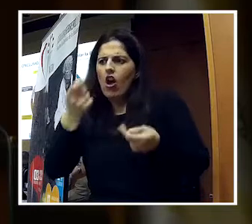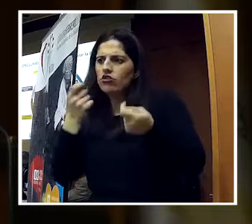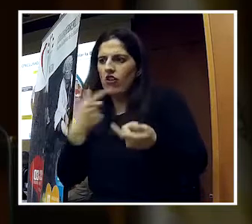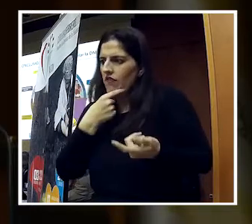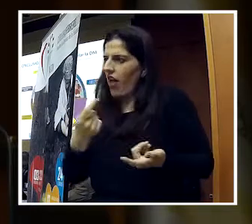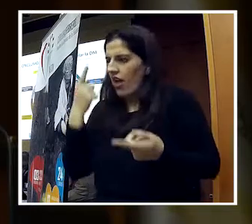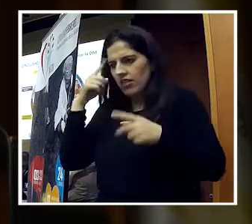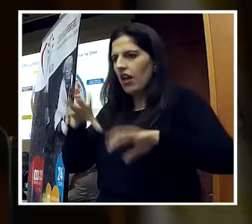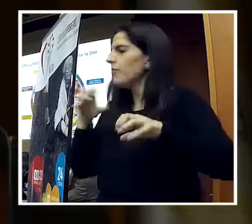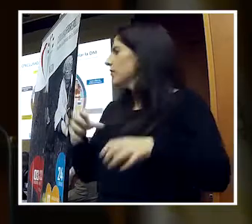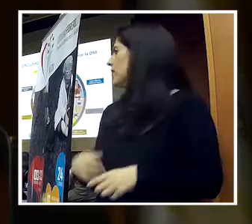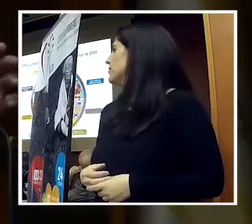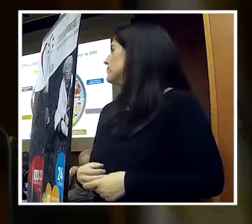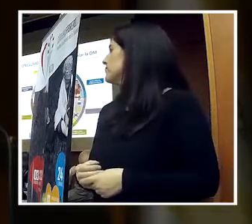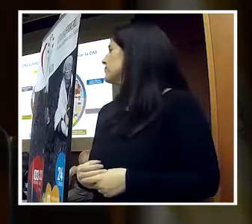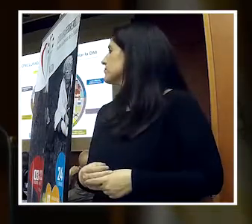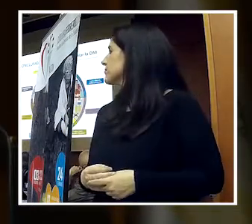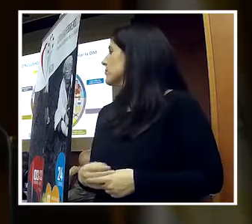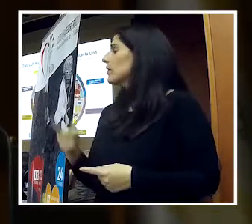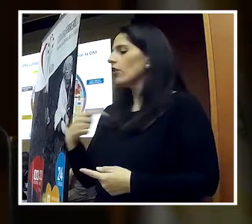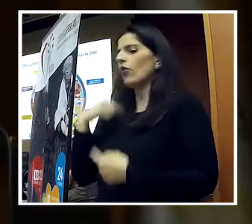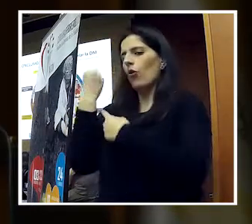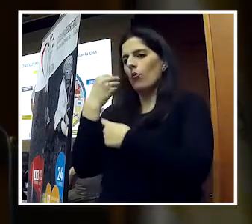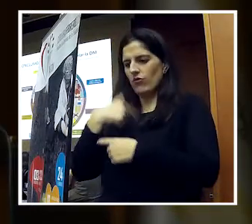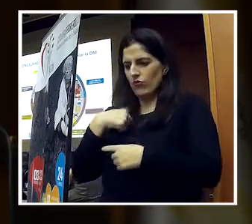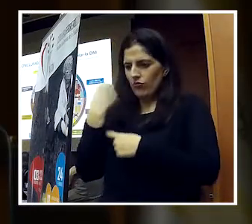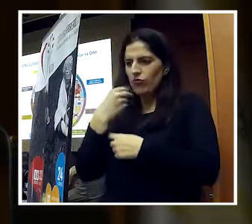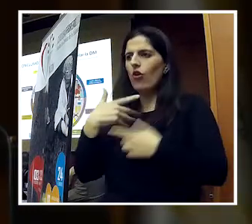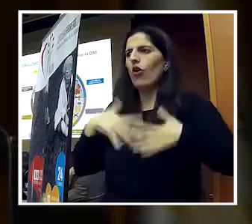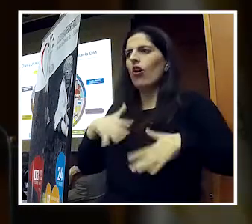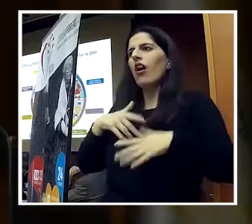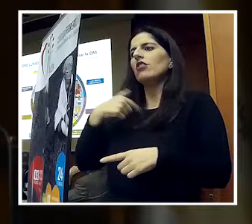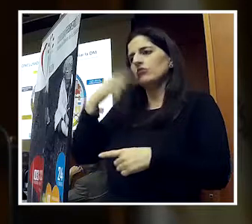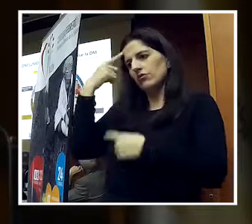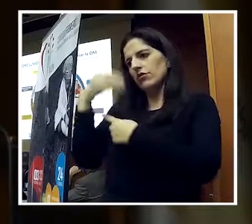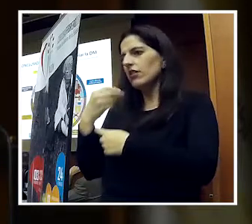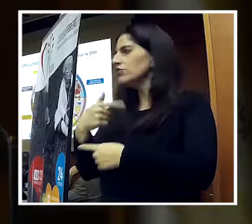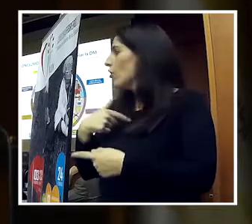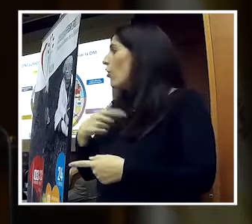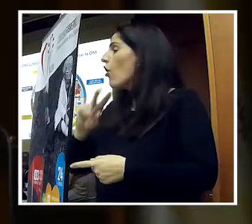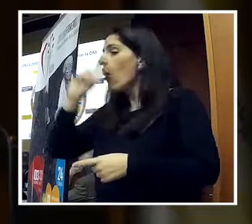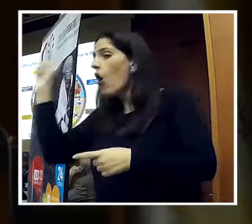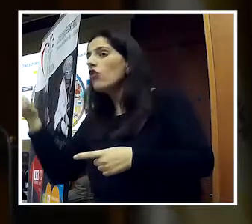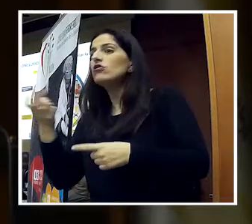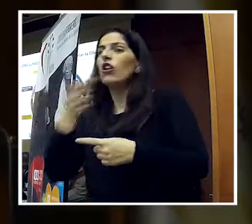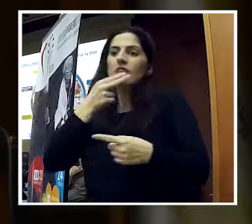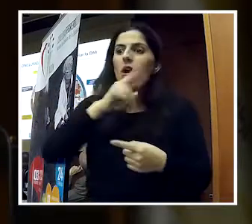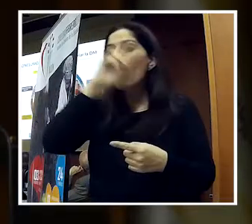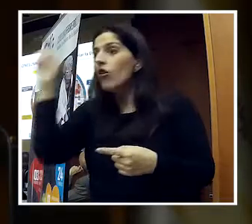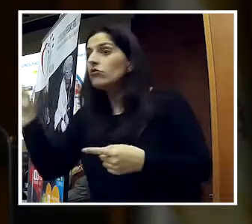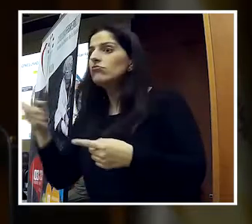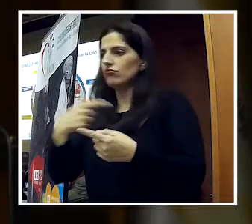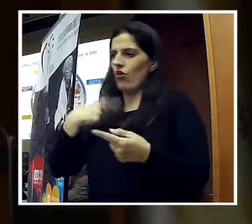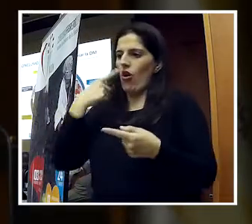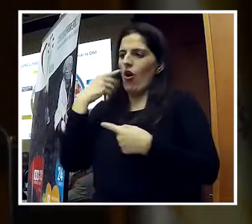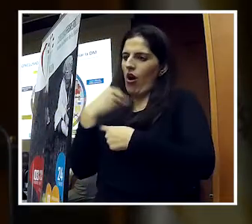segundos. El autocuidado. Es decir, controlar el resto de factores de riesgo cardiovascular que se acompañan de